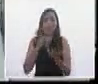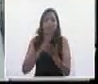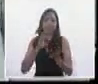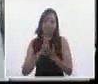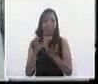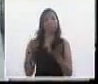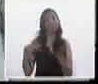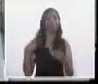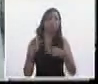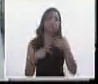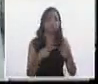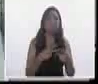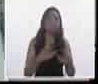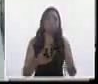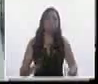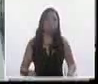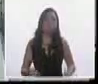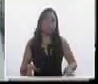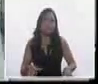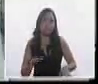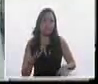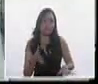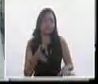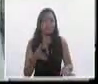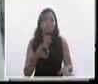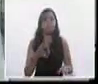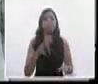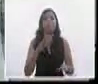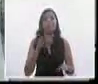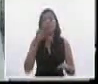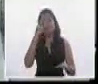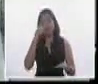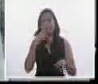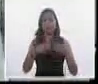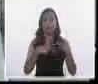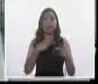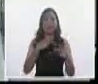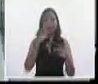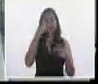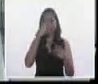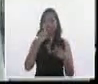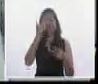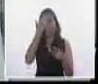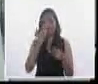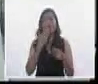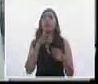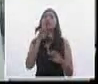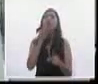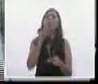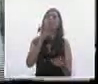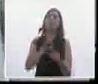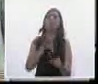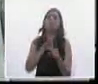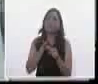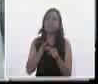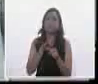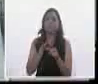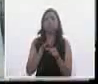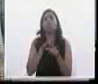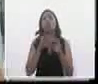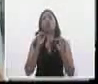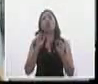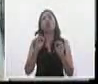discapacidad este motora que específicamente parálisis cerebral y nos dicen que no los dejan votar Este la